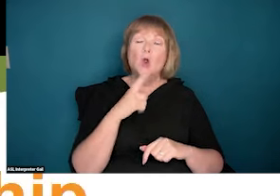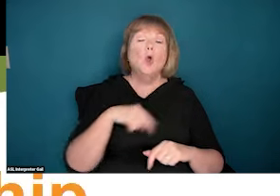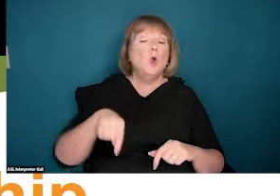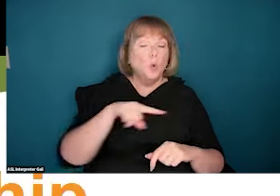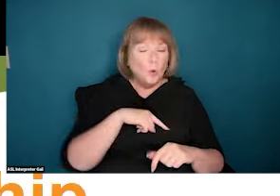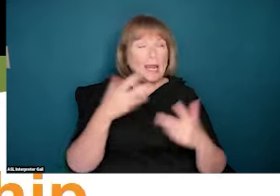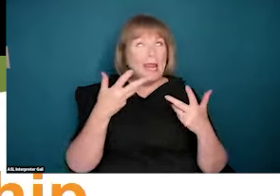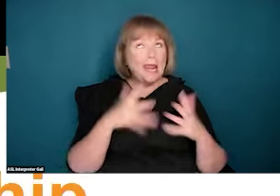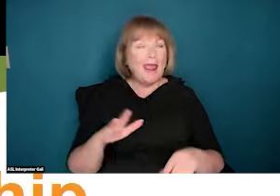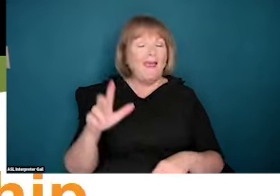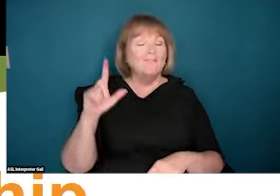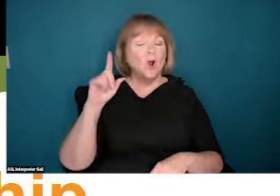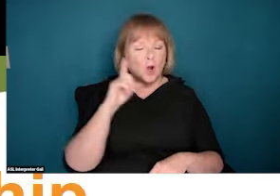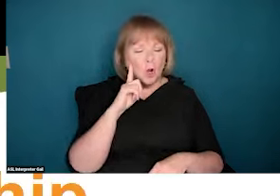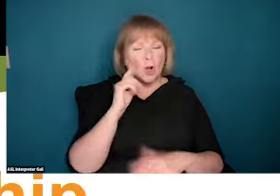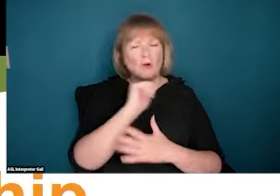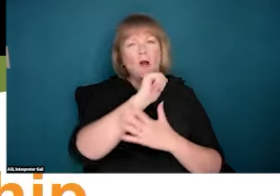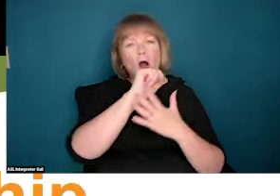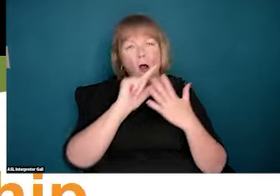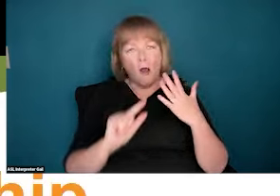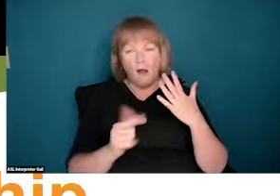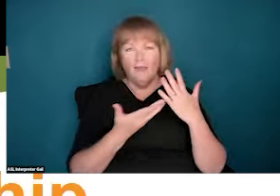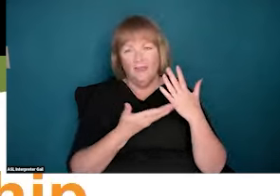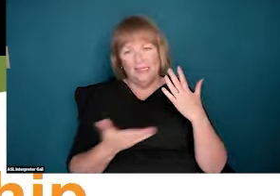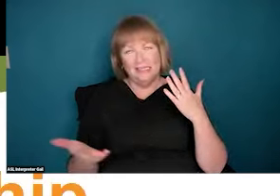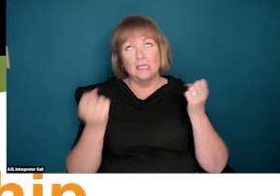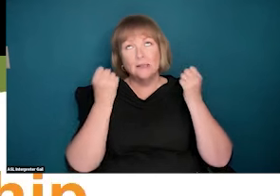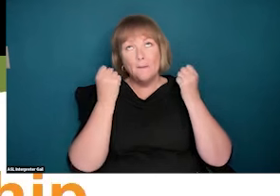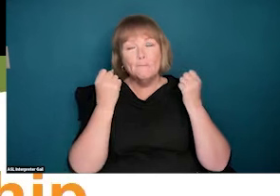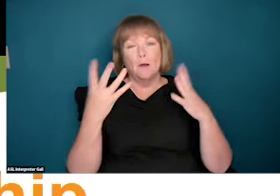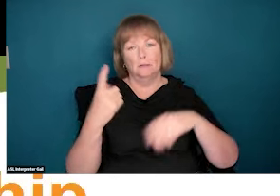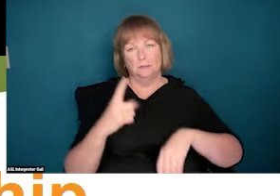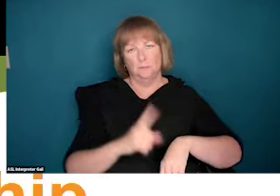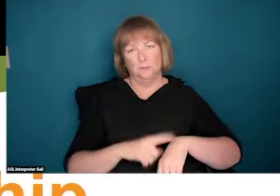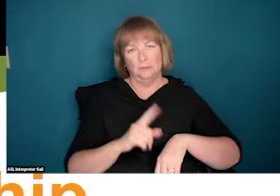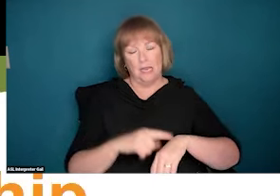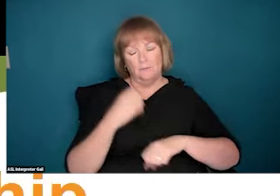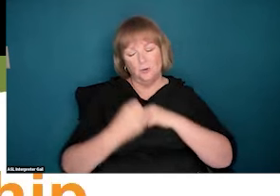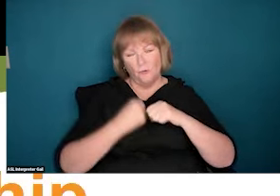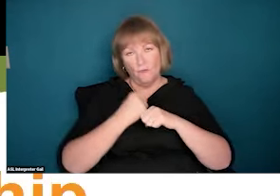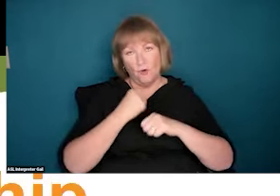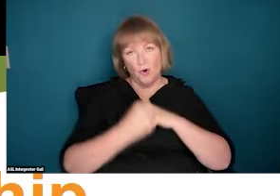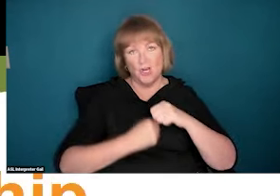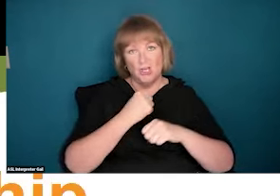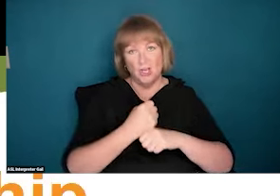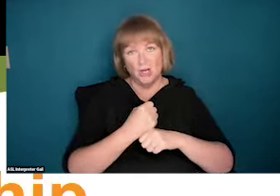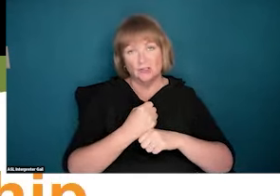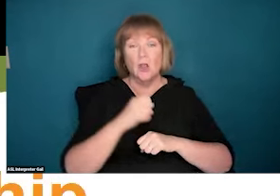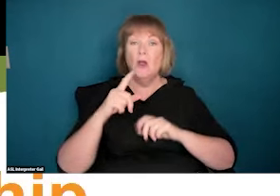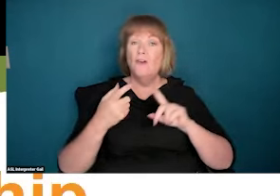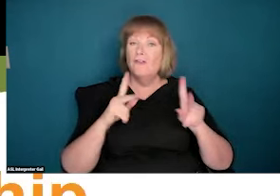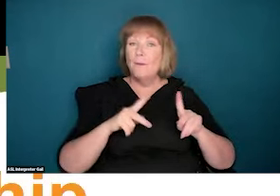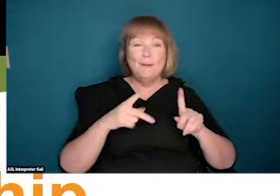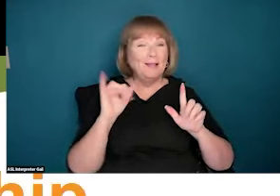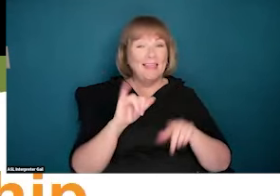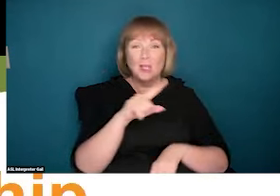muchísimas familias nos dicen, hemos escuchado cualquiera de estas cosas a través de los años,